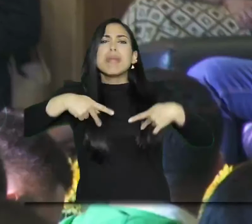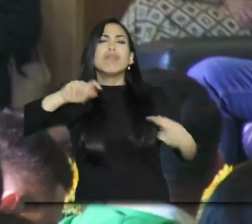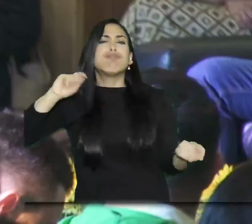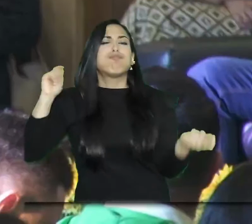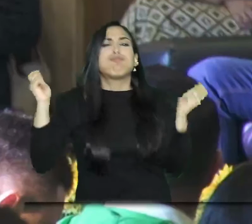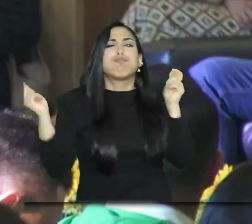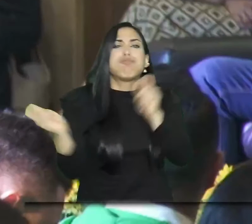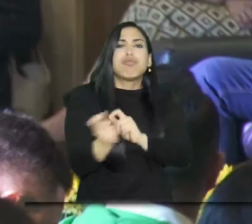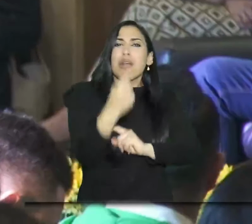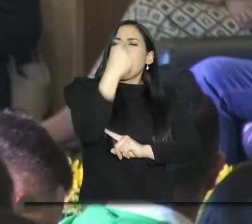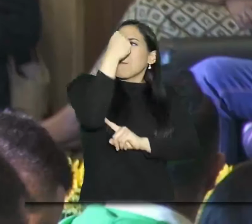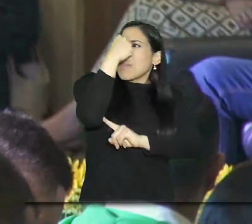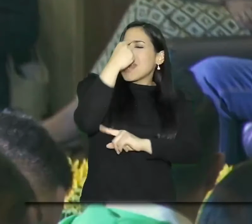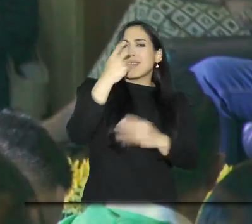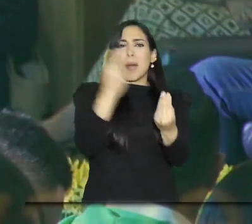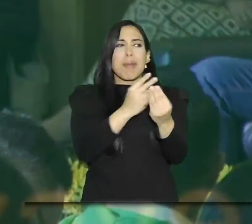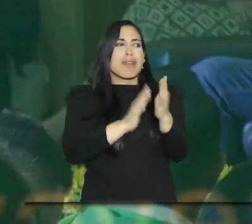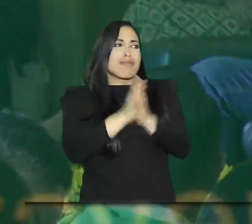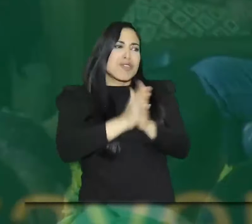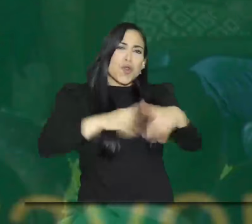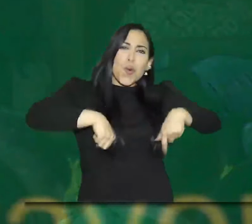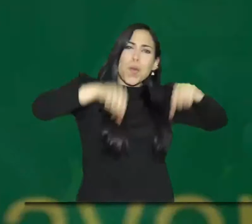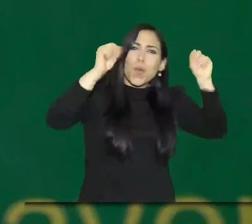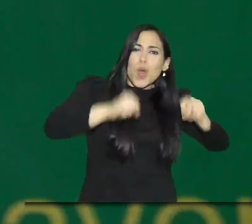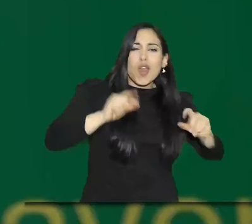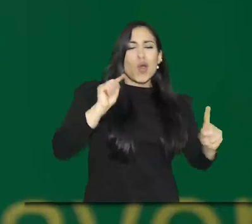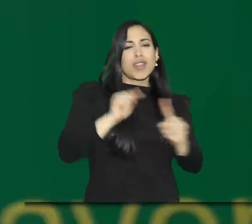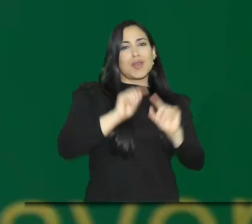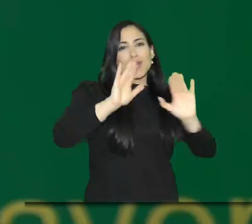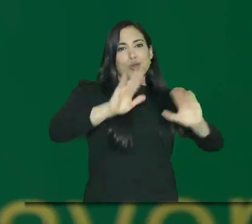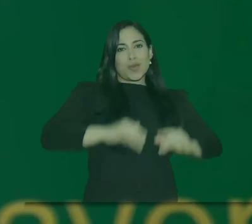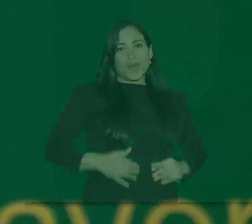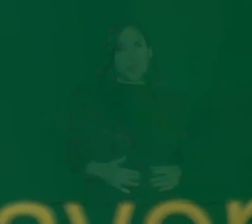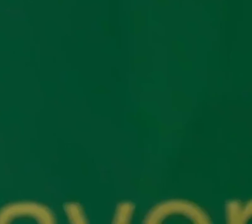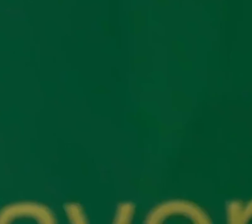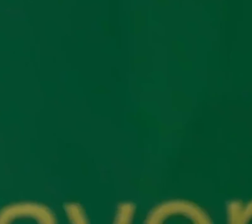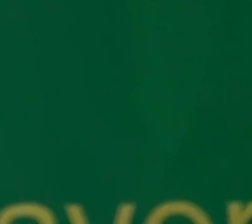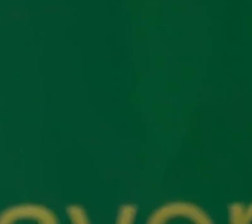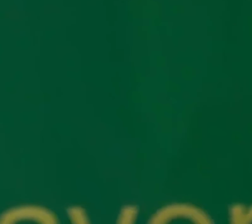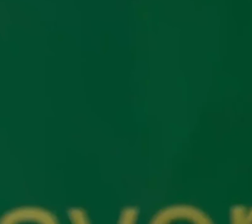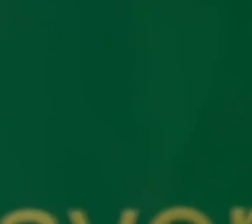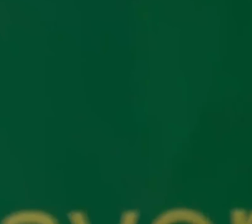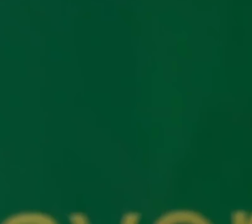cambiar las vidas de todos aquellos que creen que en el verde hay esperanza. De esa Alianza Verde.